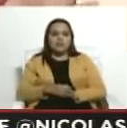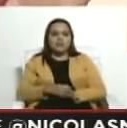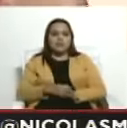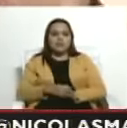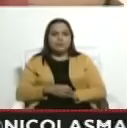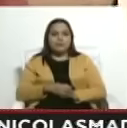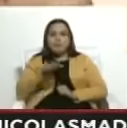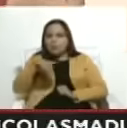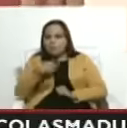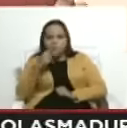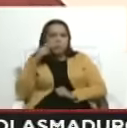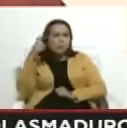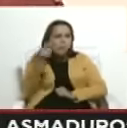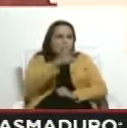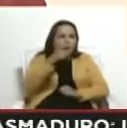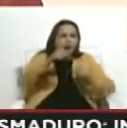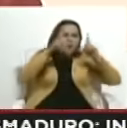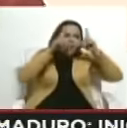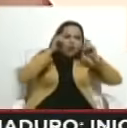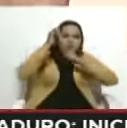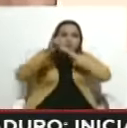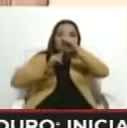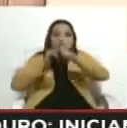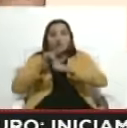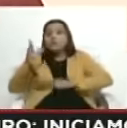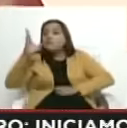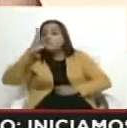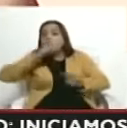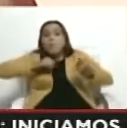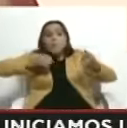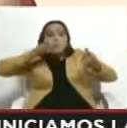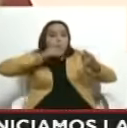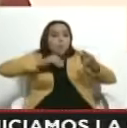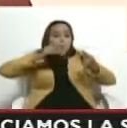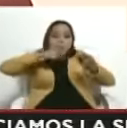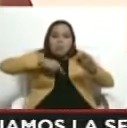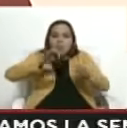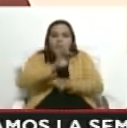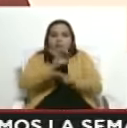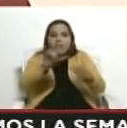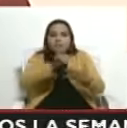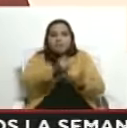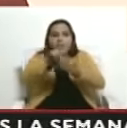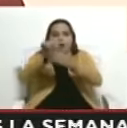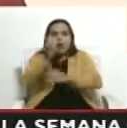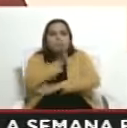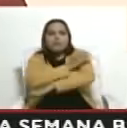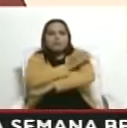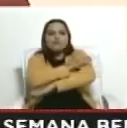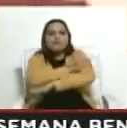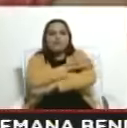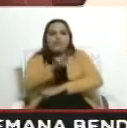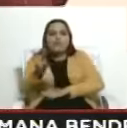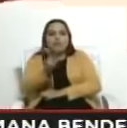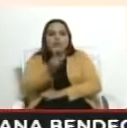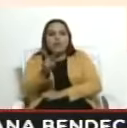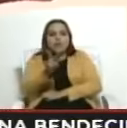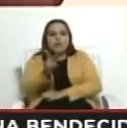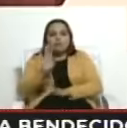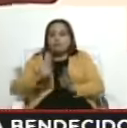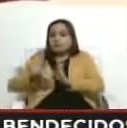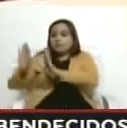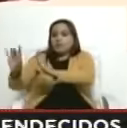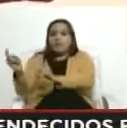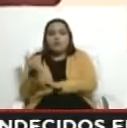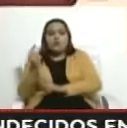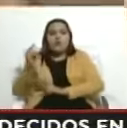Voy a revisar fotos, videos, no hay en el centro de Caracas un dirigente de la oposición venezolana. Se quedaron por allá por